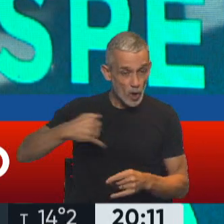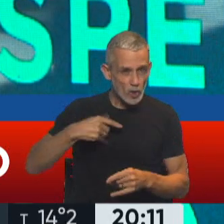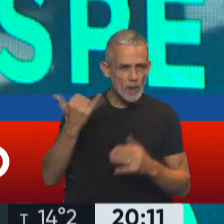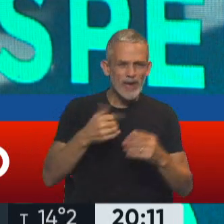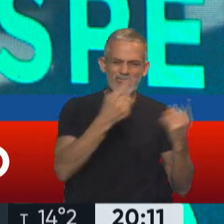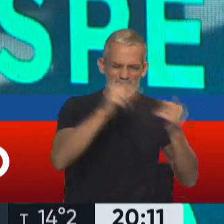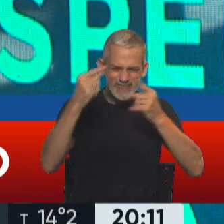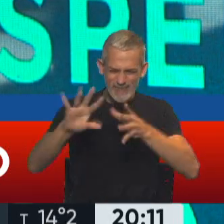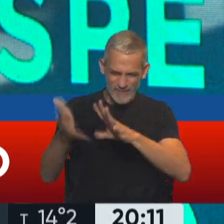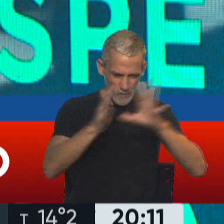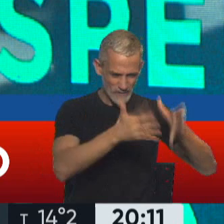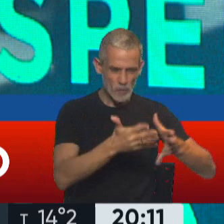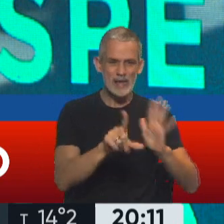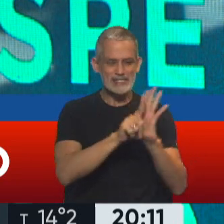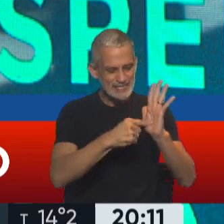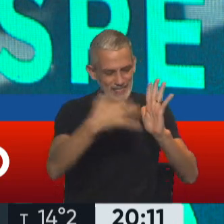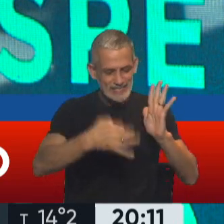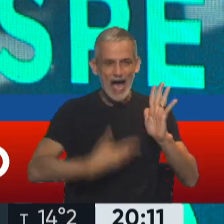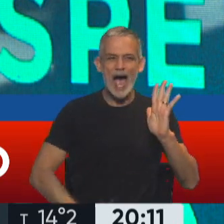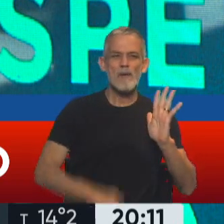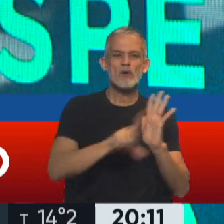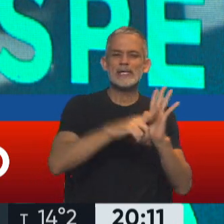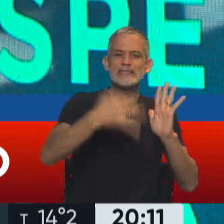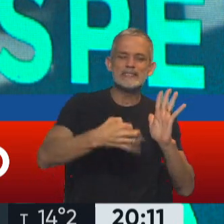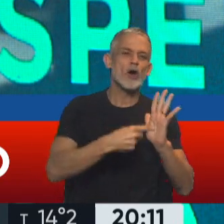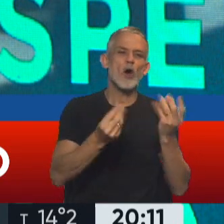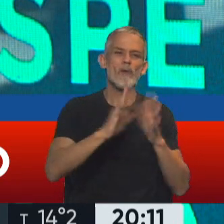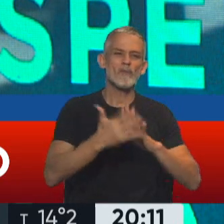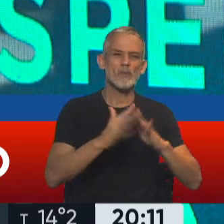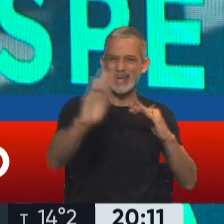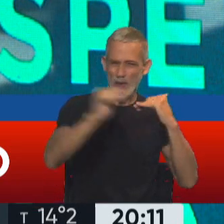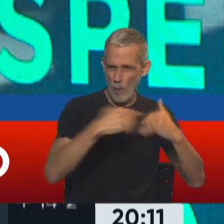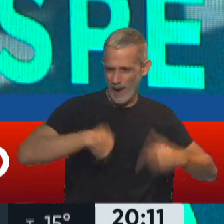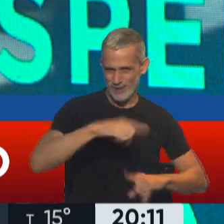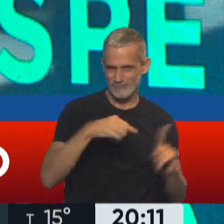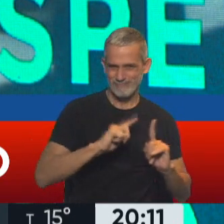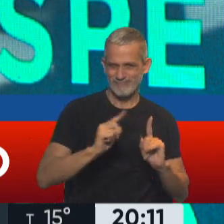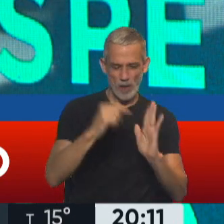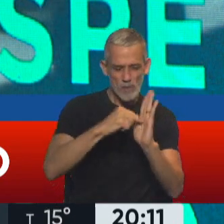distintas formas de legalizar el aborto, no es la misma que nosotros, son otros